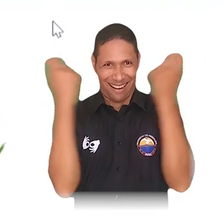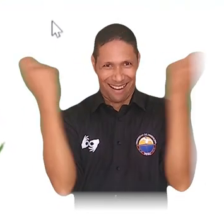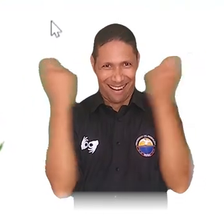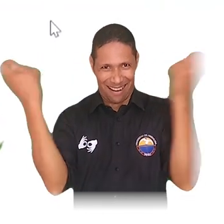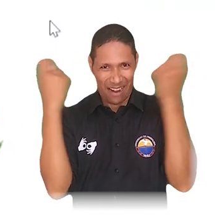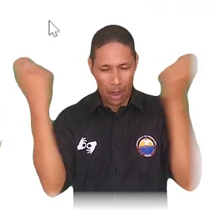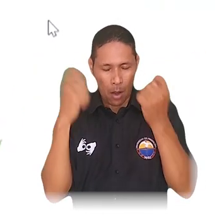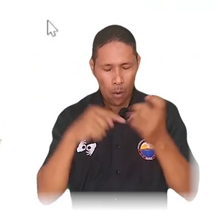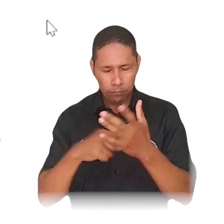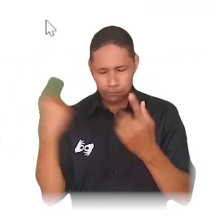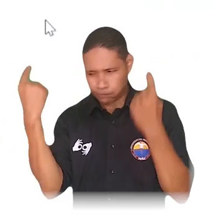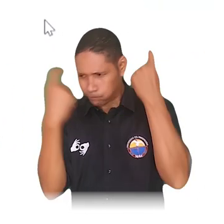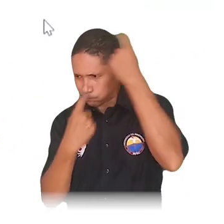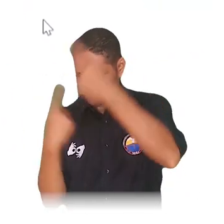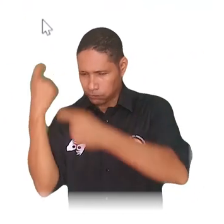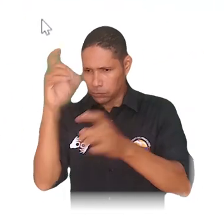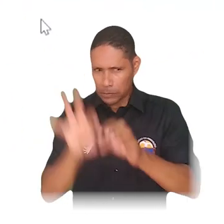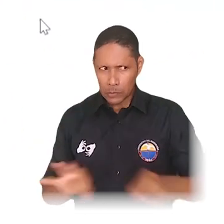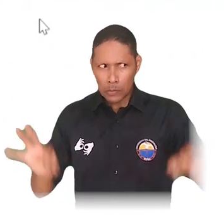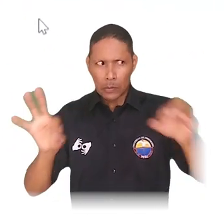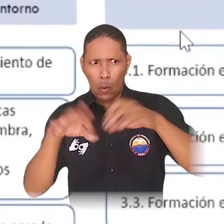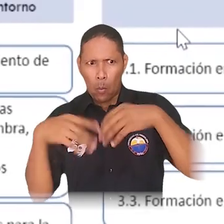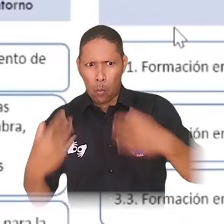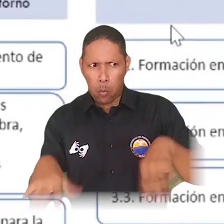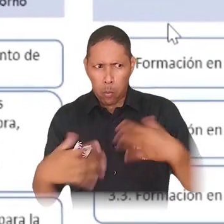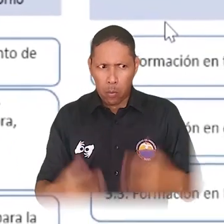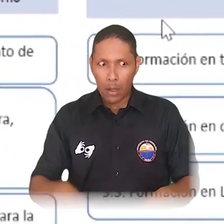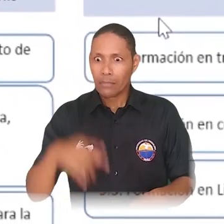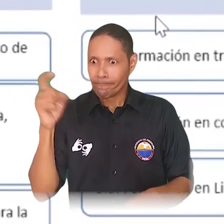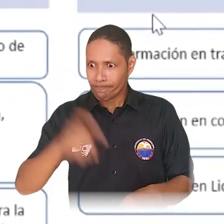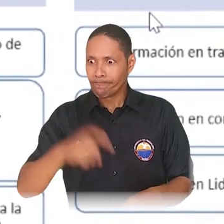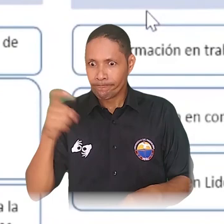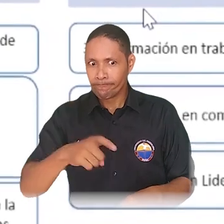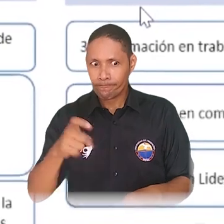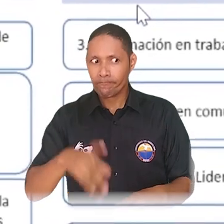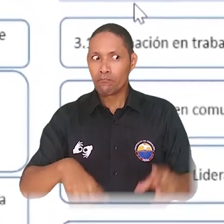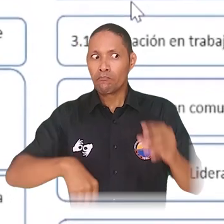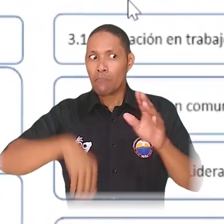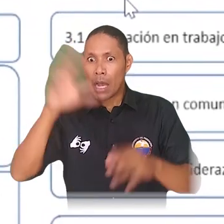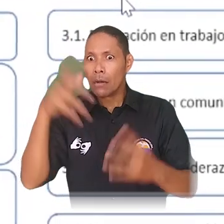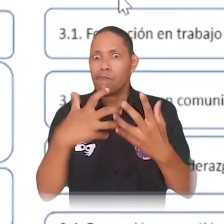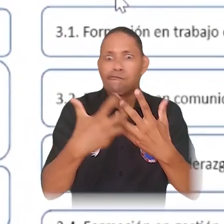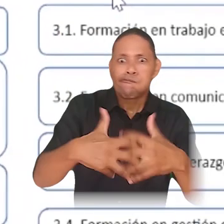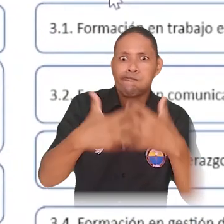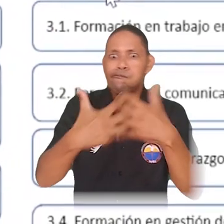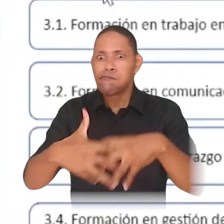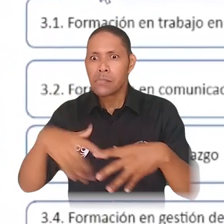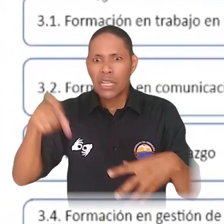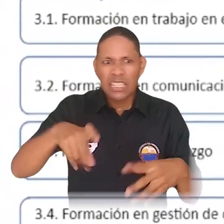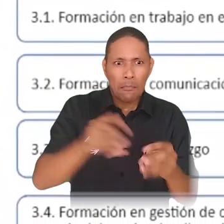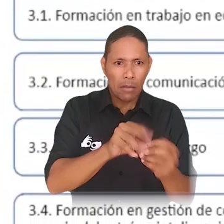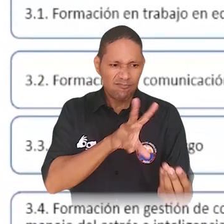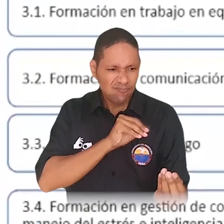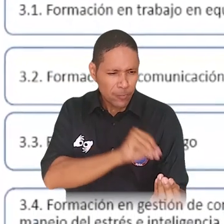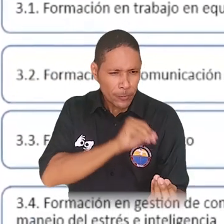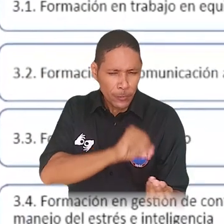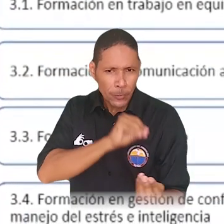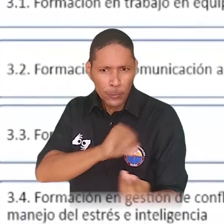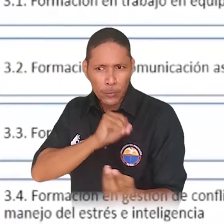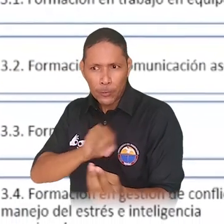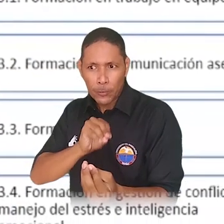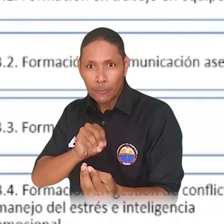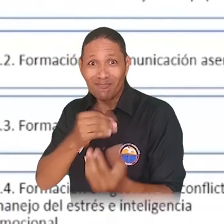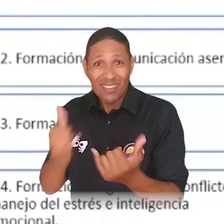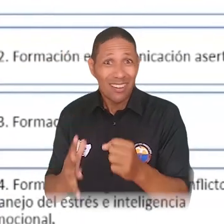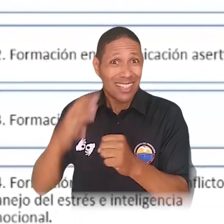entidades presentaron como las necesidades de formación que están requiriendo las empresas y los sectores económicos